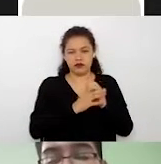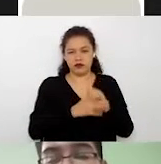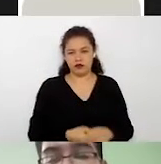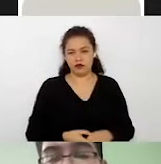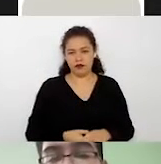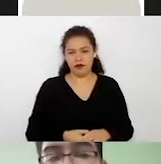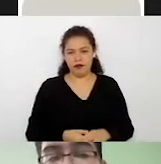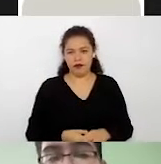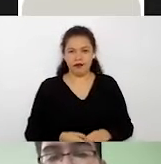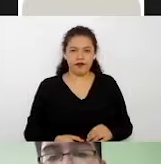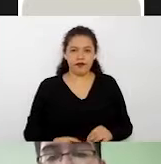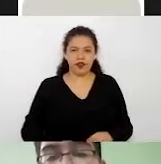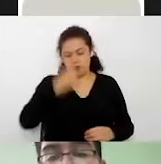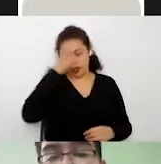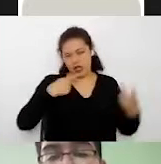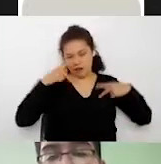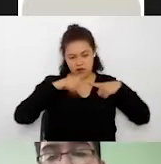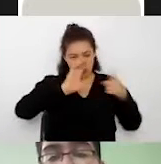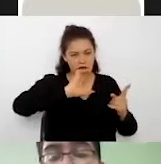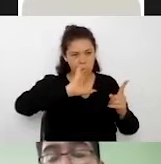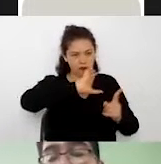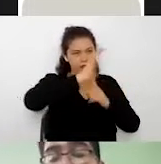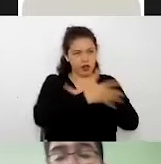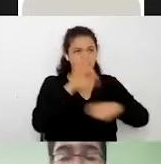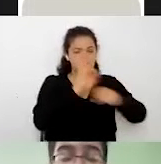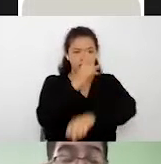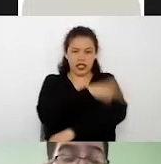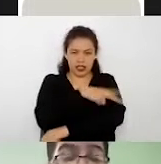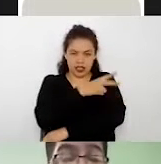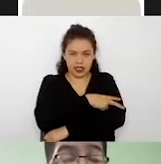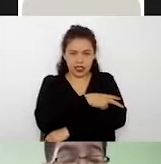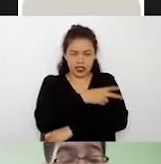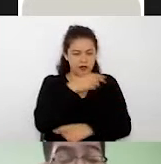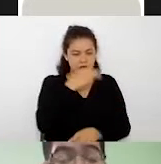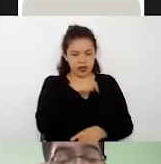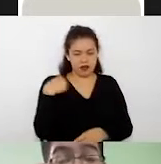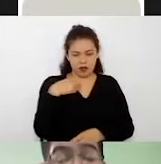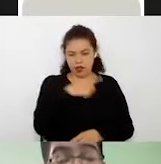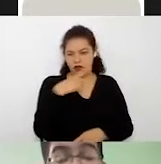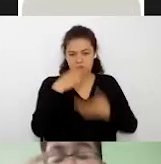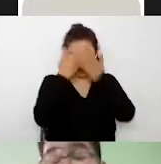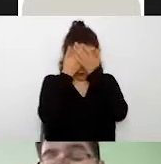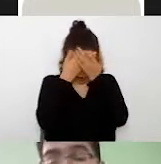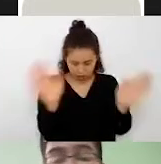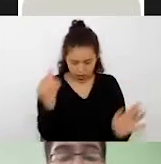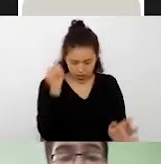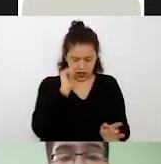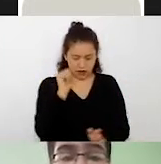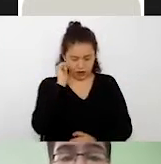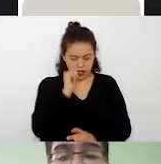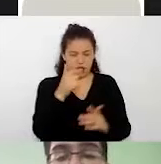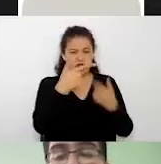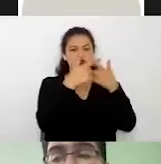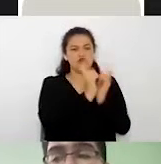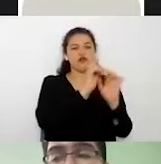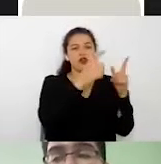que integremos los comités de protección civil siempre estemos conscientes de que cada una de